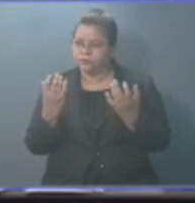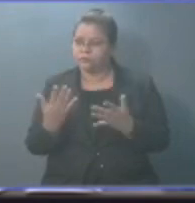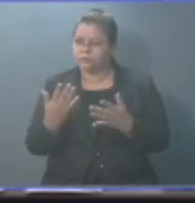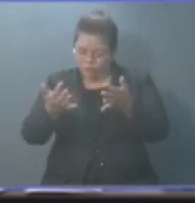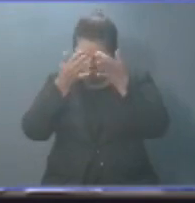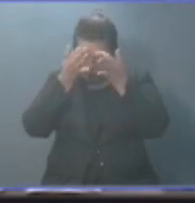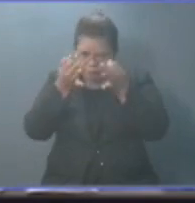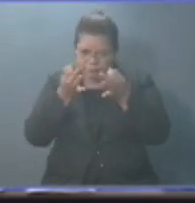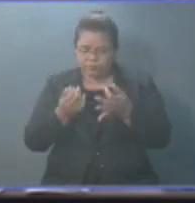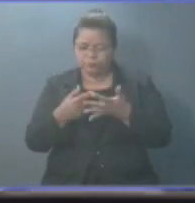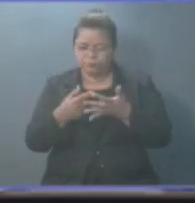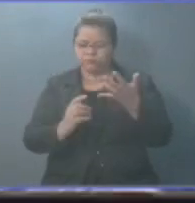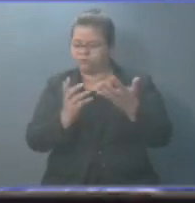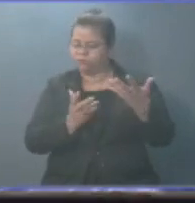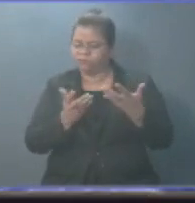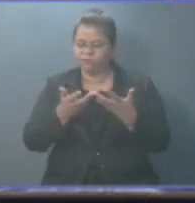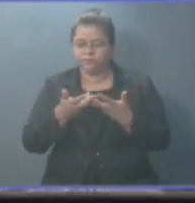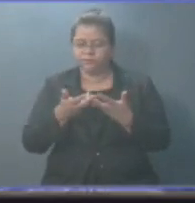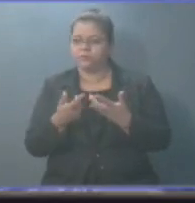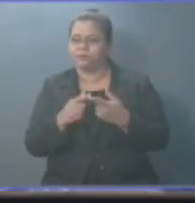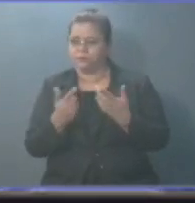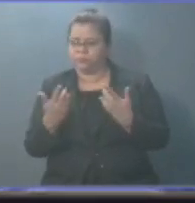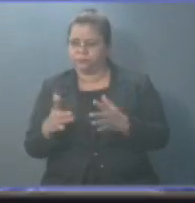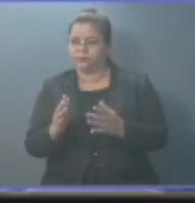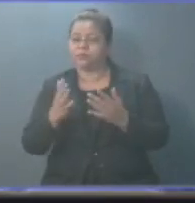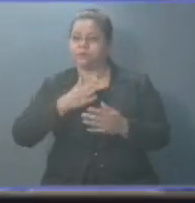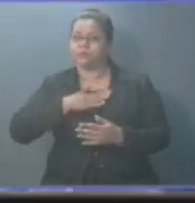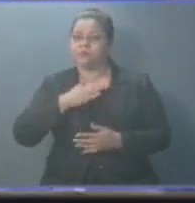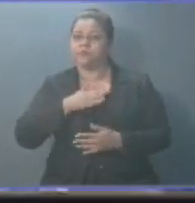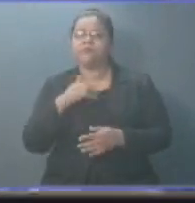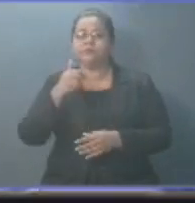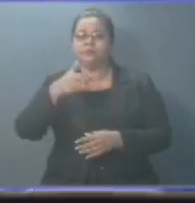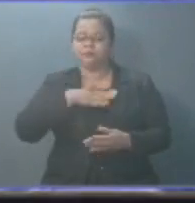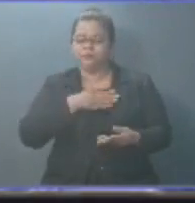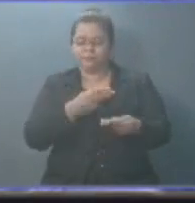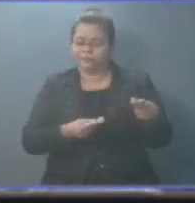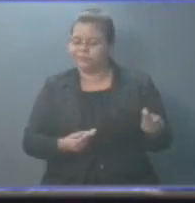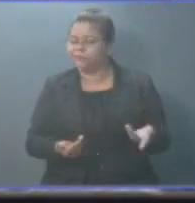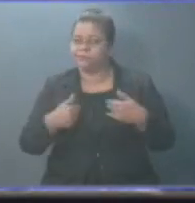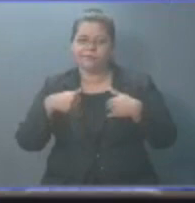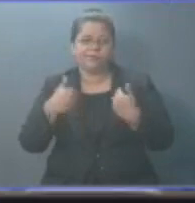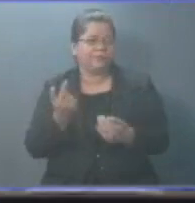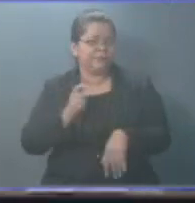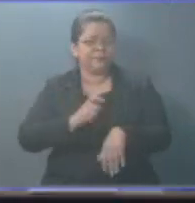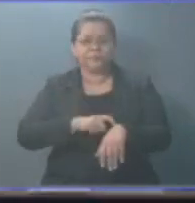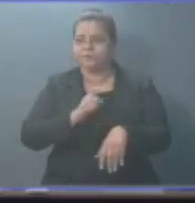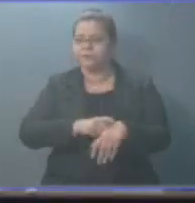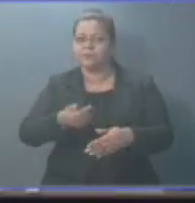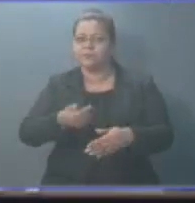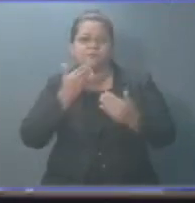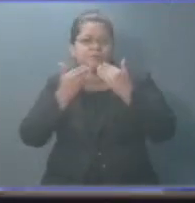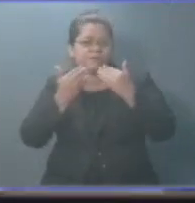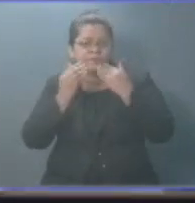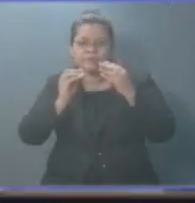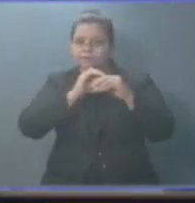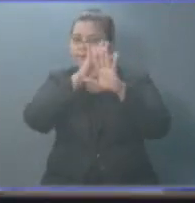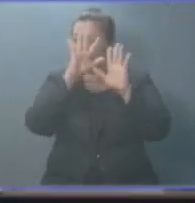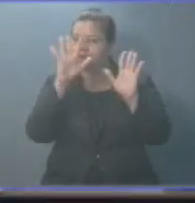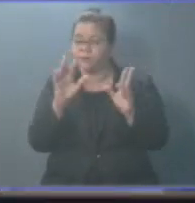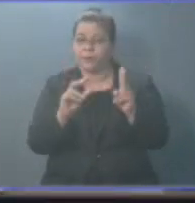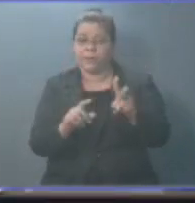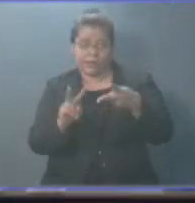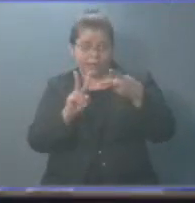de inconstitucionalidad que se refiere, que las tengo aquí en la mano, pero por el tiempo no las voy a plantear. Segundo,